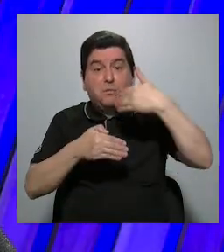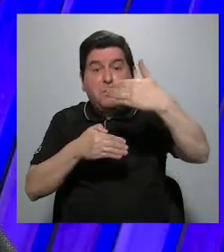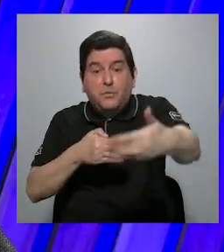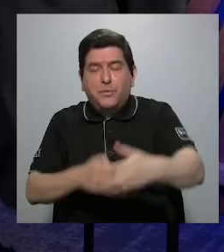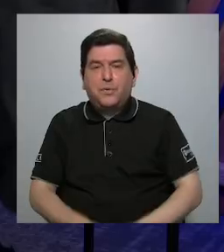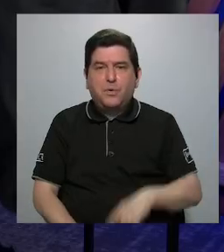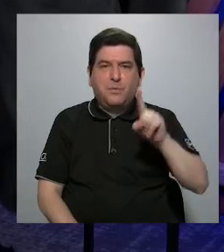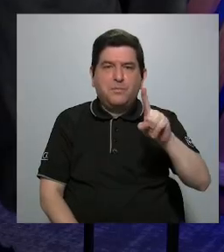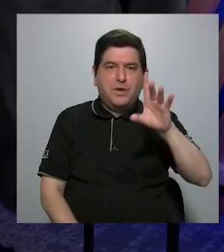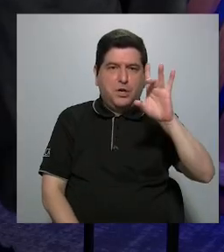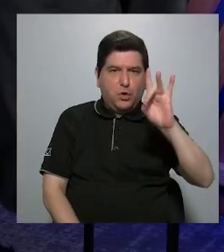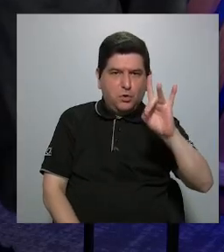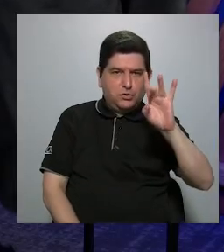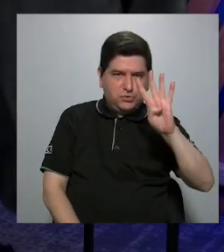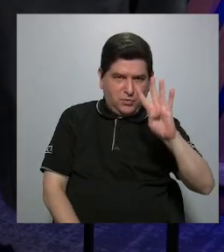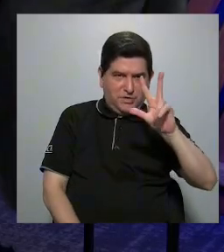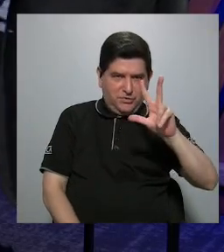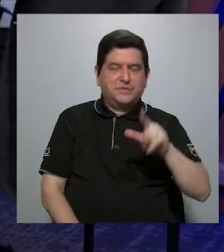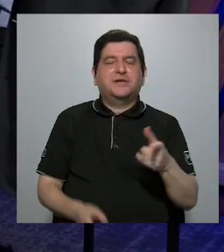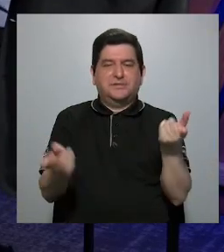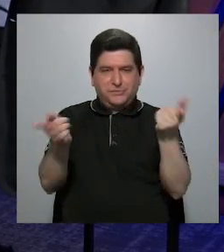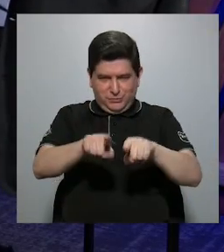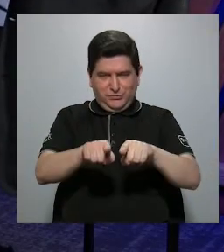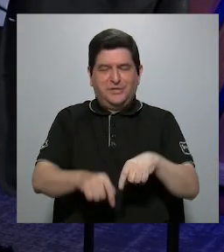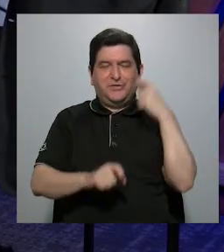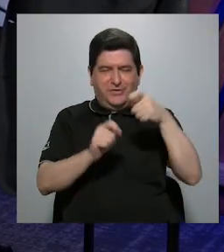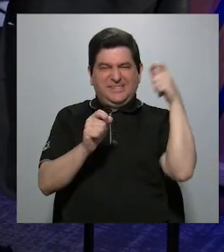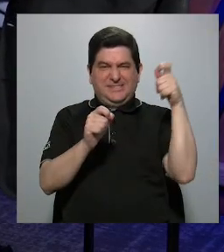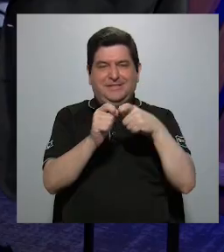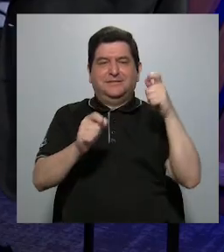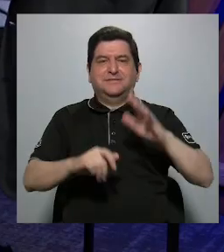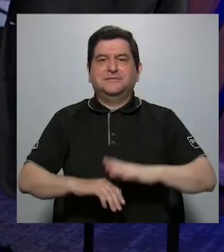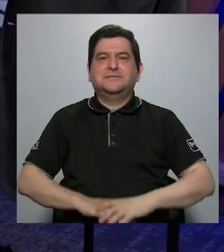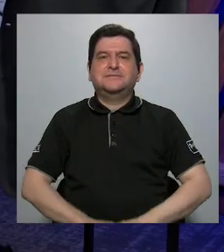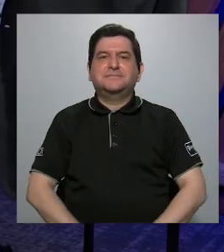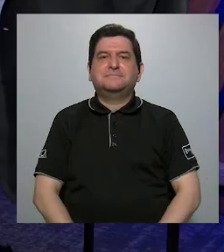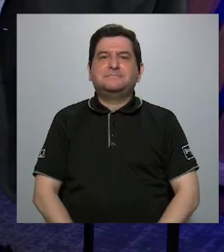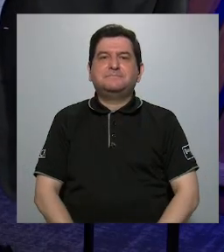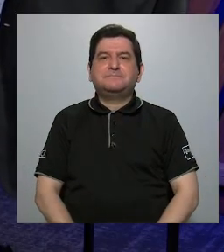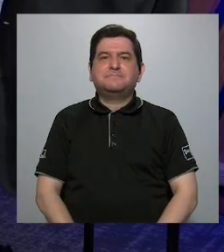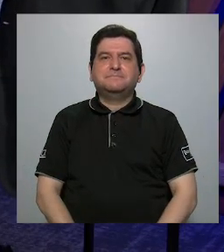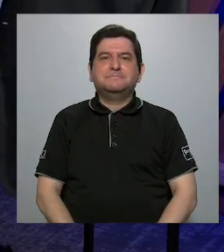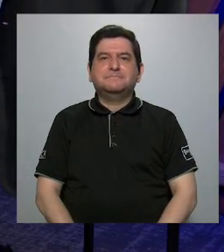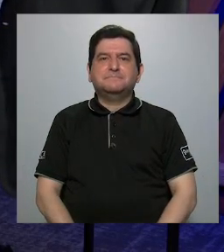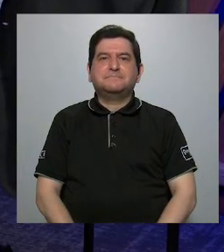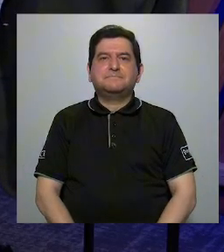entonces. 1843. Gracias. Para ser precisos.